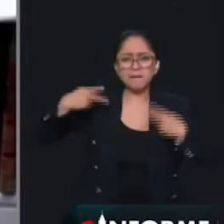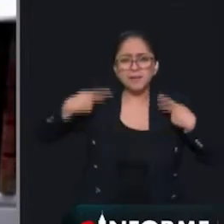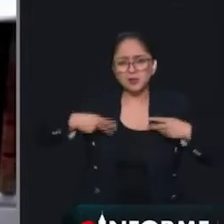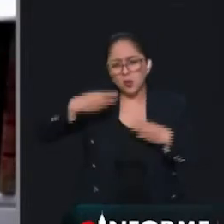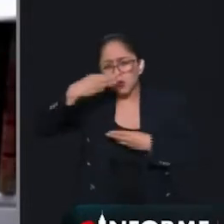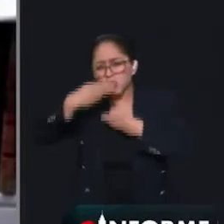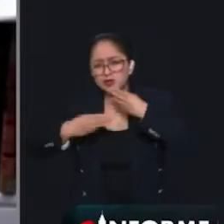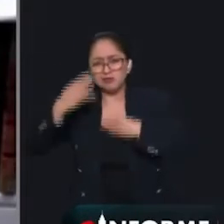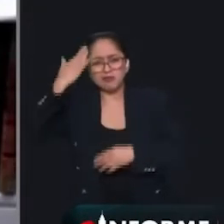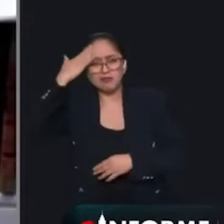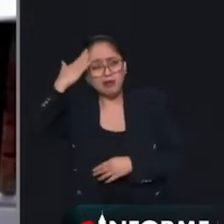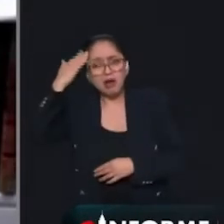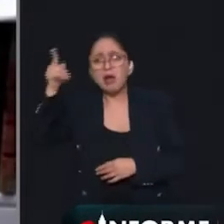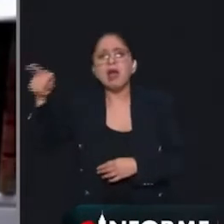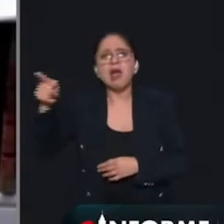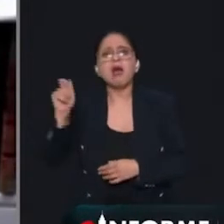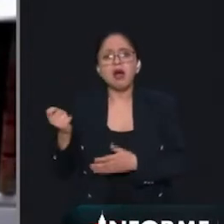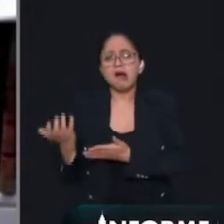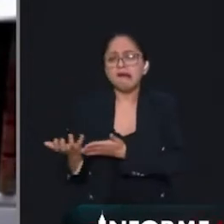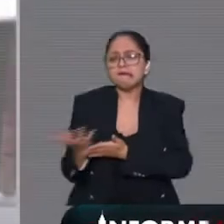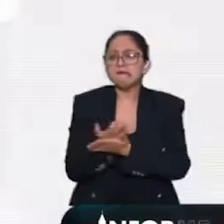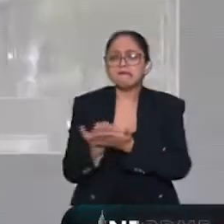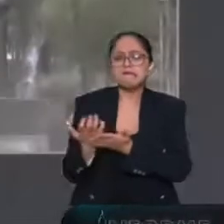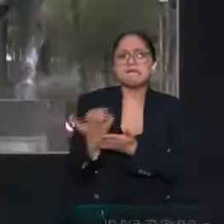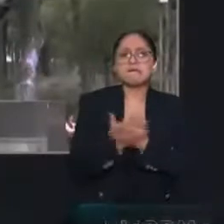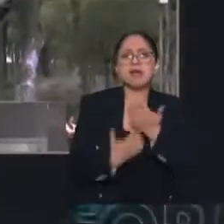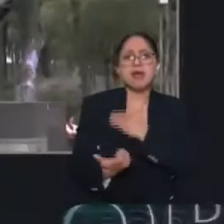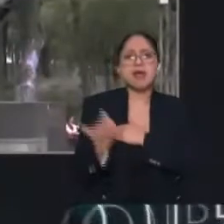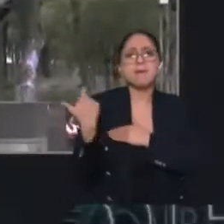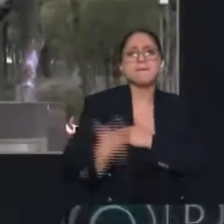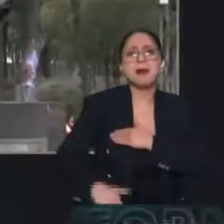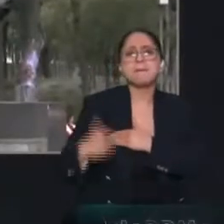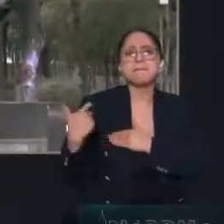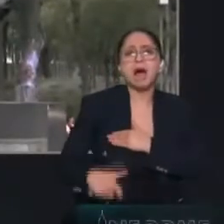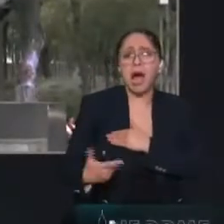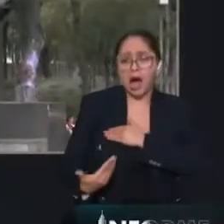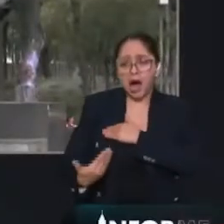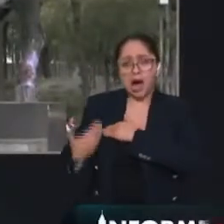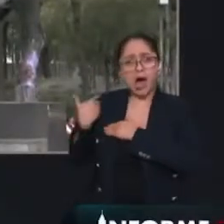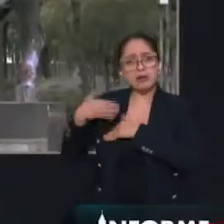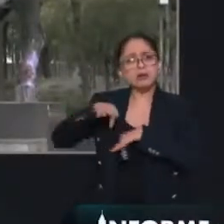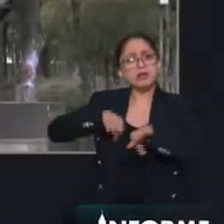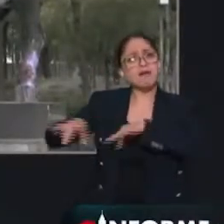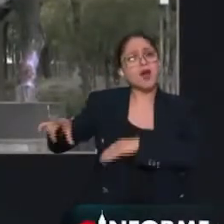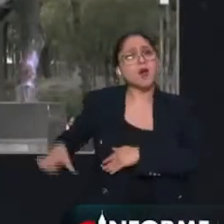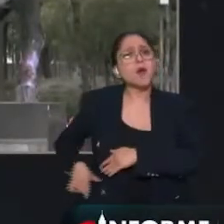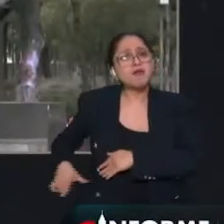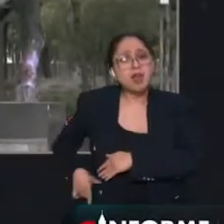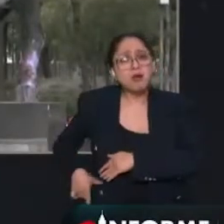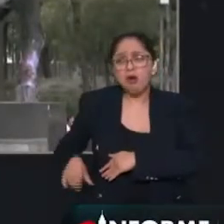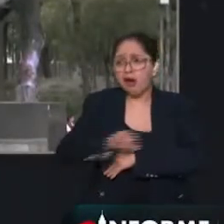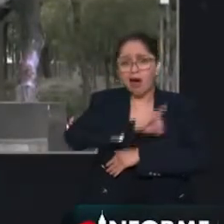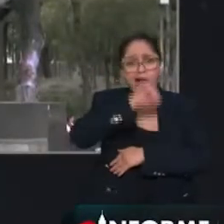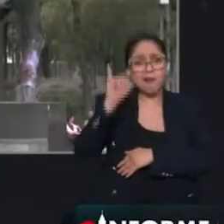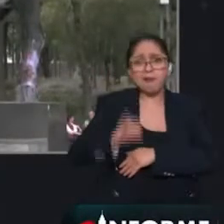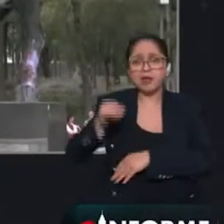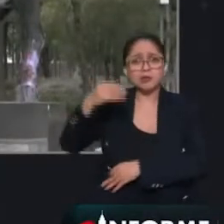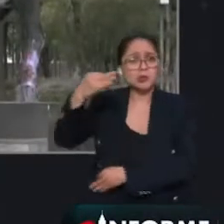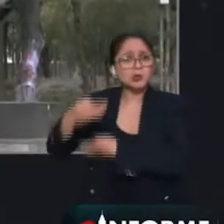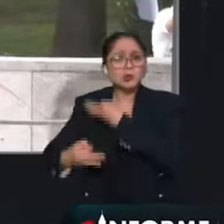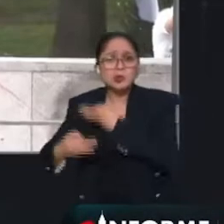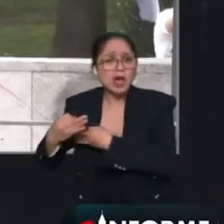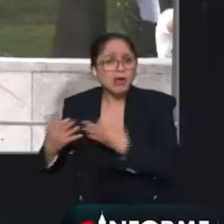y prácticamente todos salieron impunes. Hay que señalar además que muchos gobernantes han